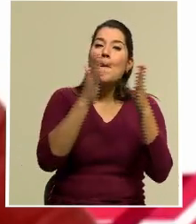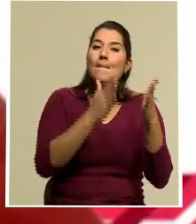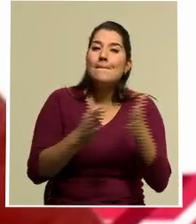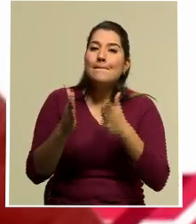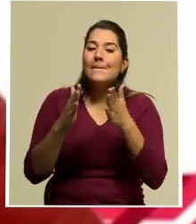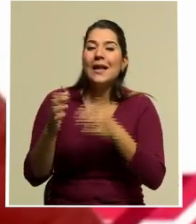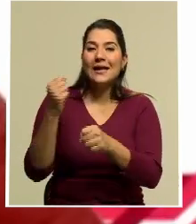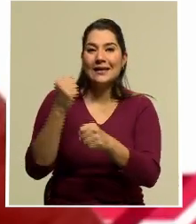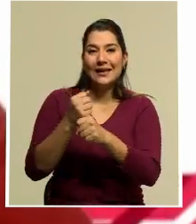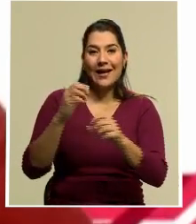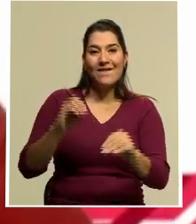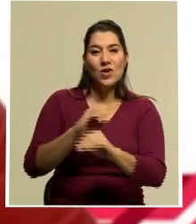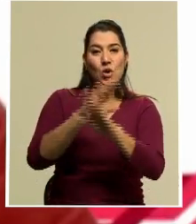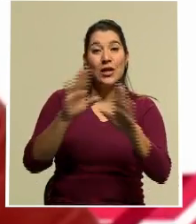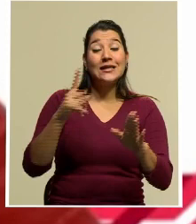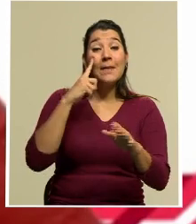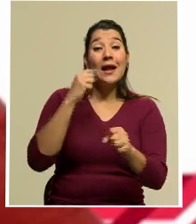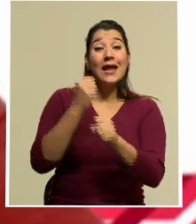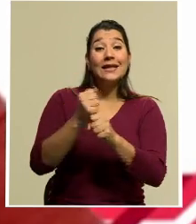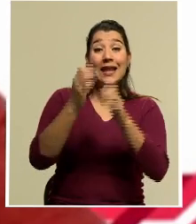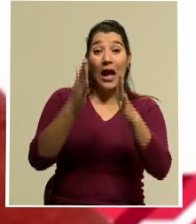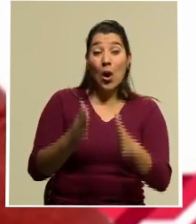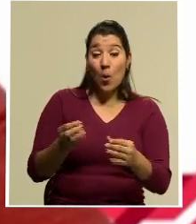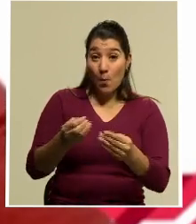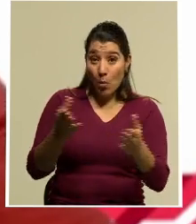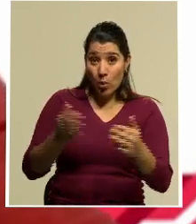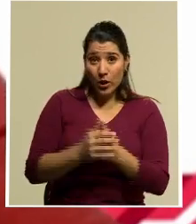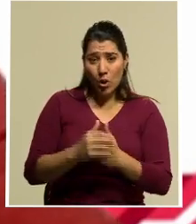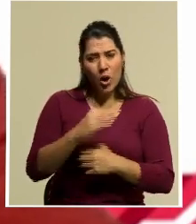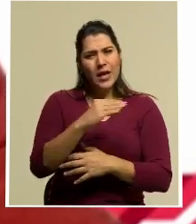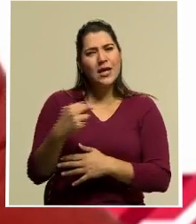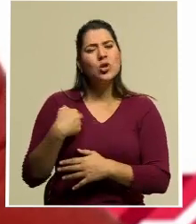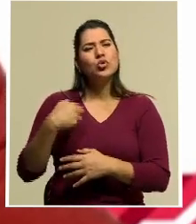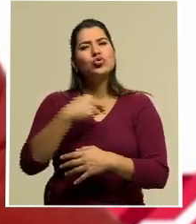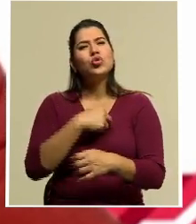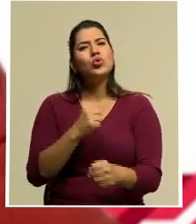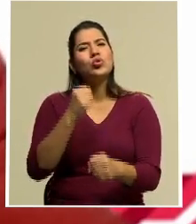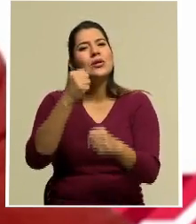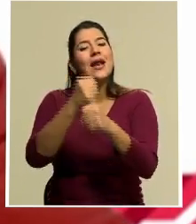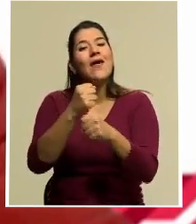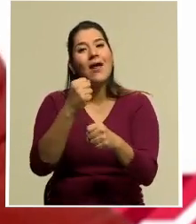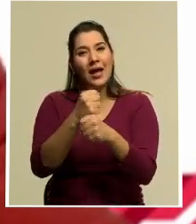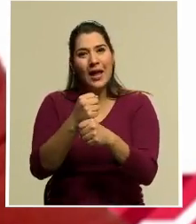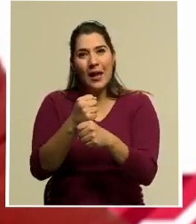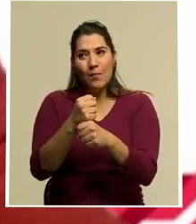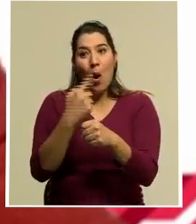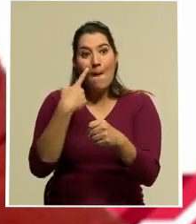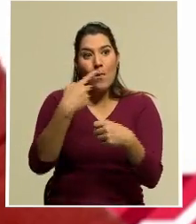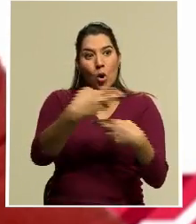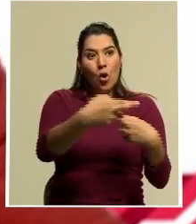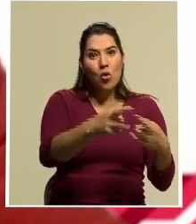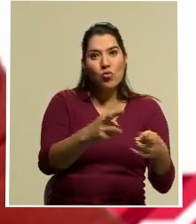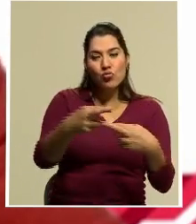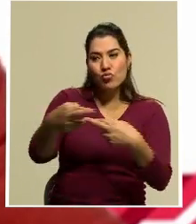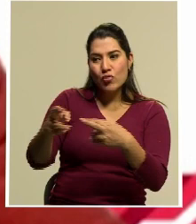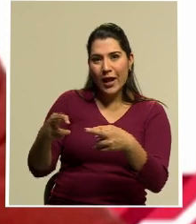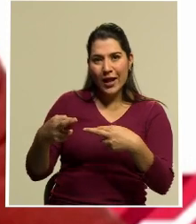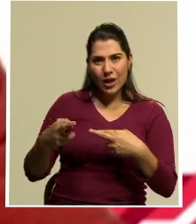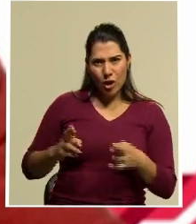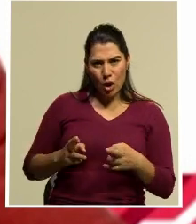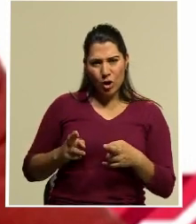los funcionarios públicos también, que trabajemos de manera regional, precisamente considerando